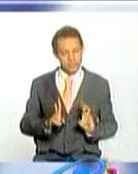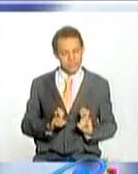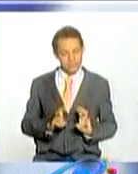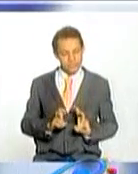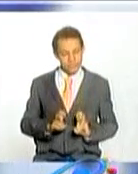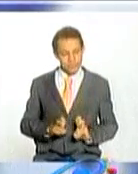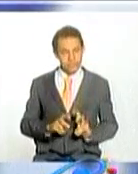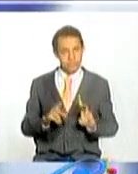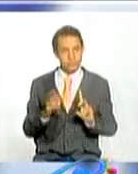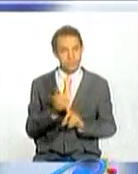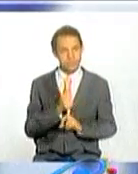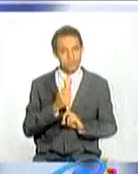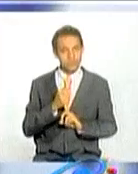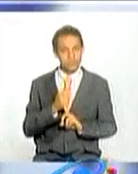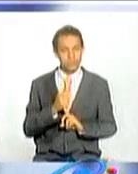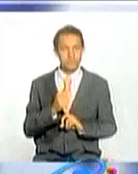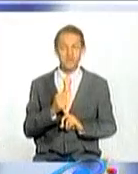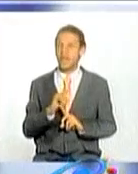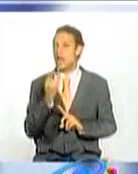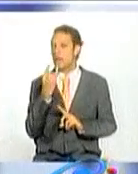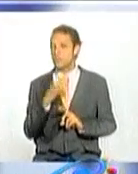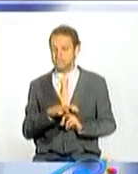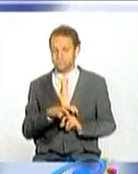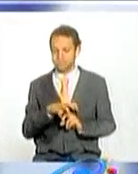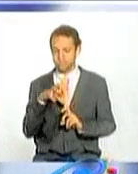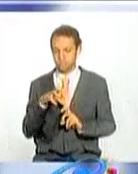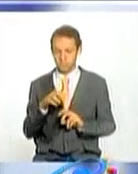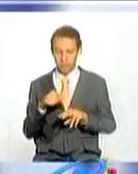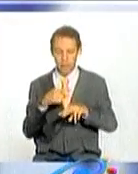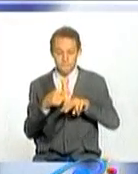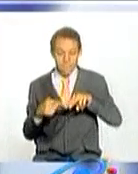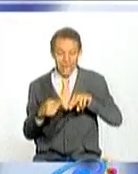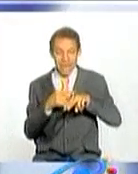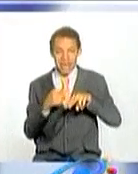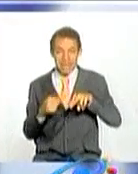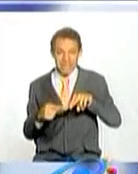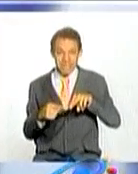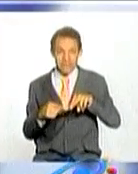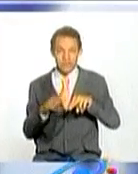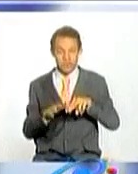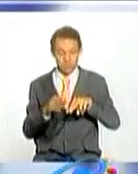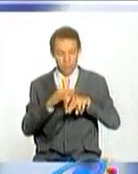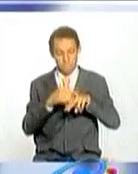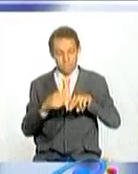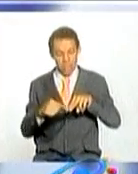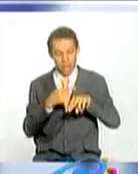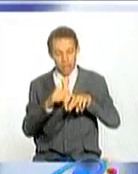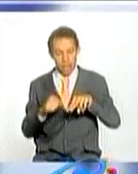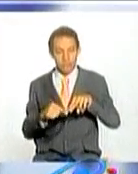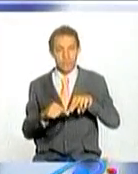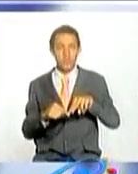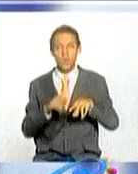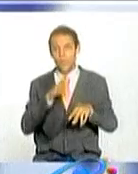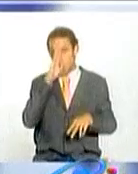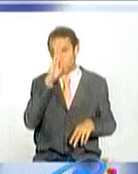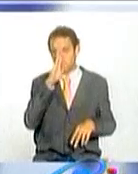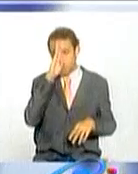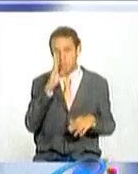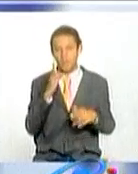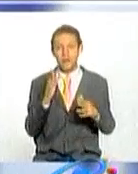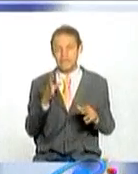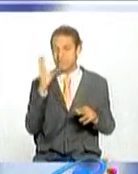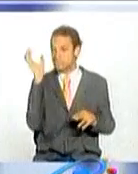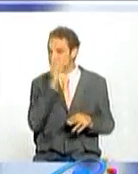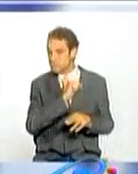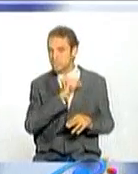no haya ningún tipo de dilatación venosa, el varicocele pélvico, que es muy frecuente encontrarlo